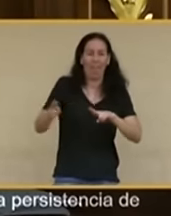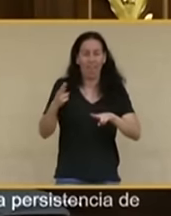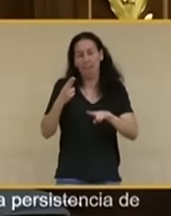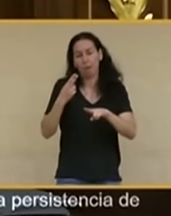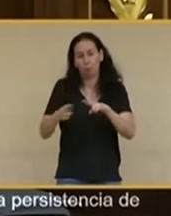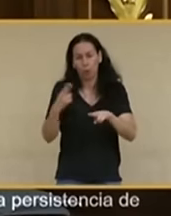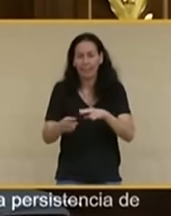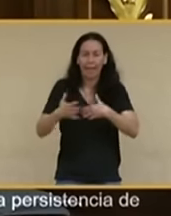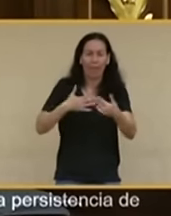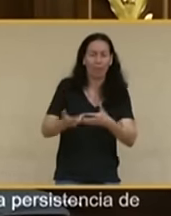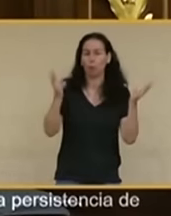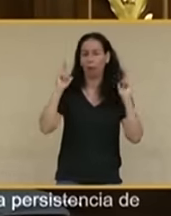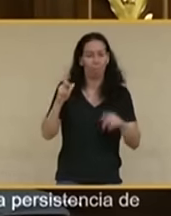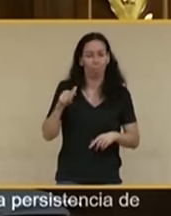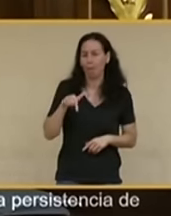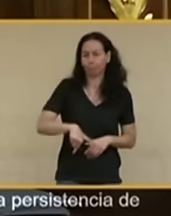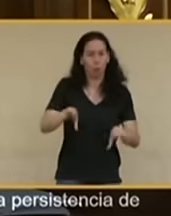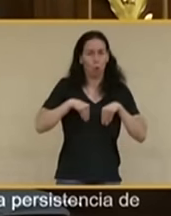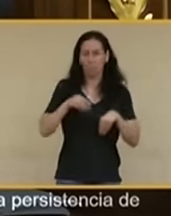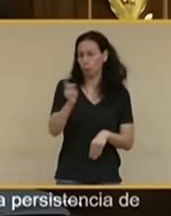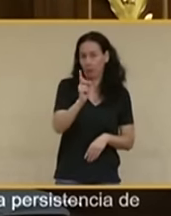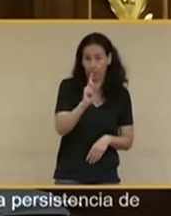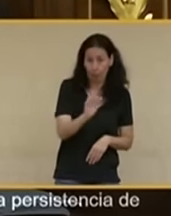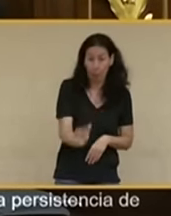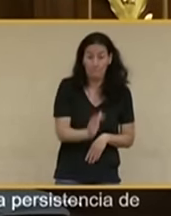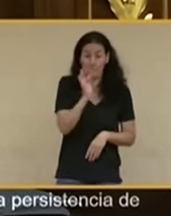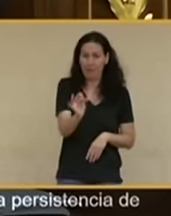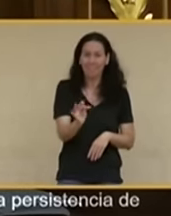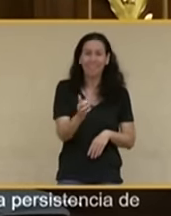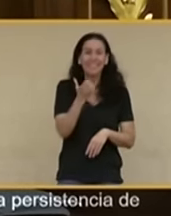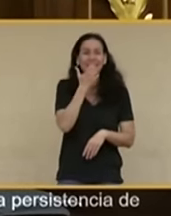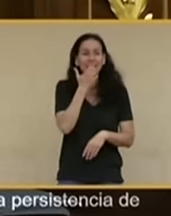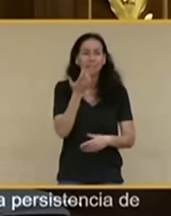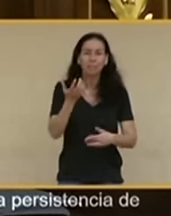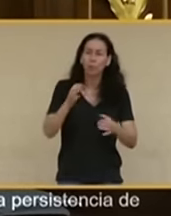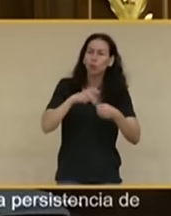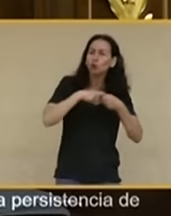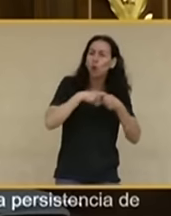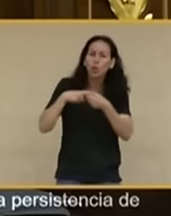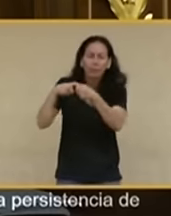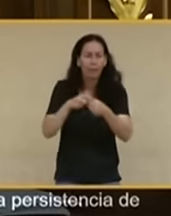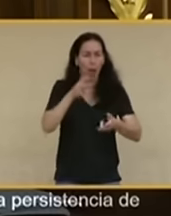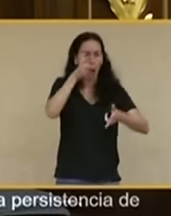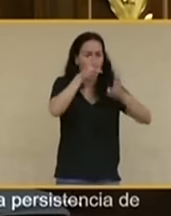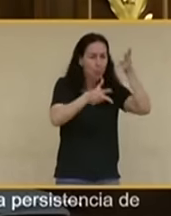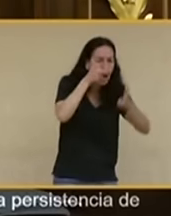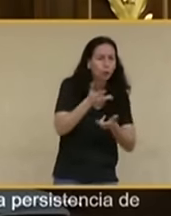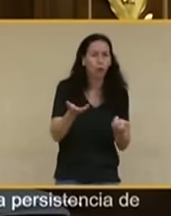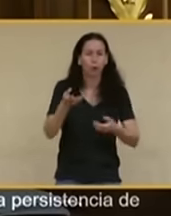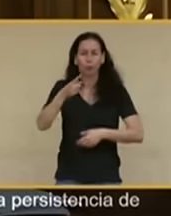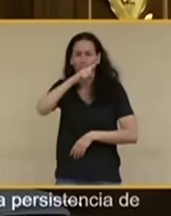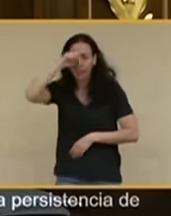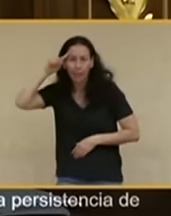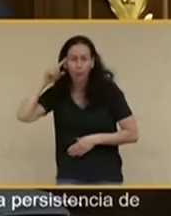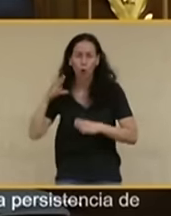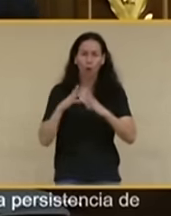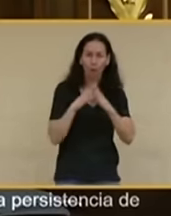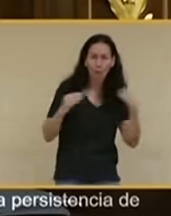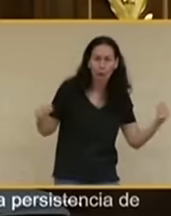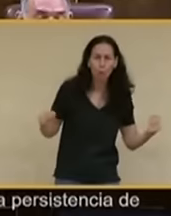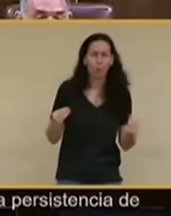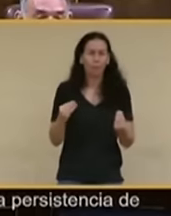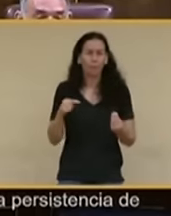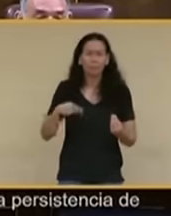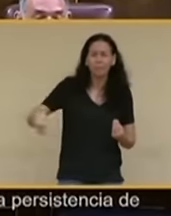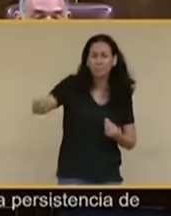suspiran por el franquismo. Y tampoco habría sido posible sin la solidaridad de muchos vascos, madrileños, andaluces que no se han añadido, no se